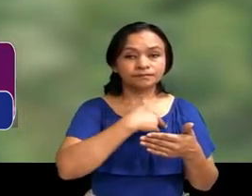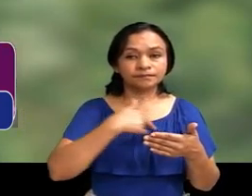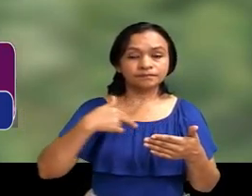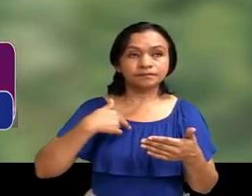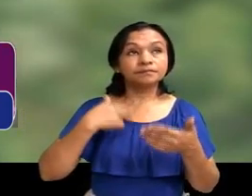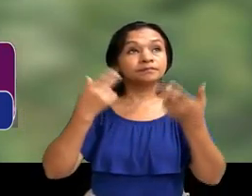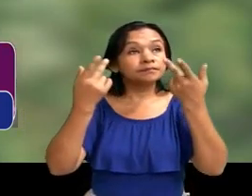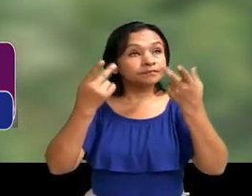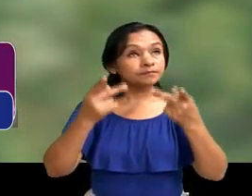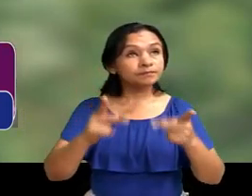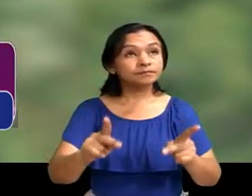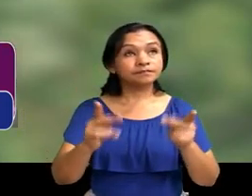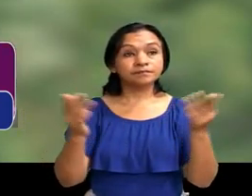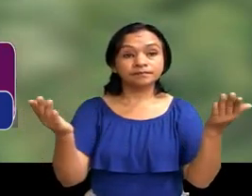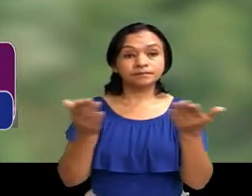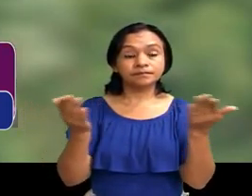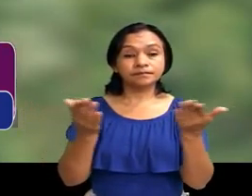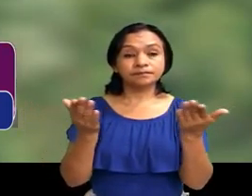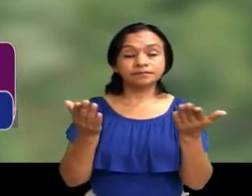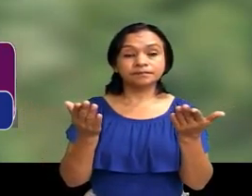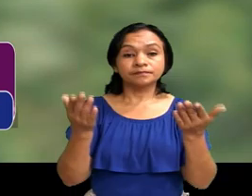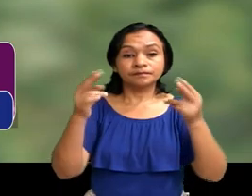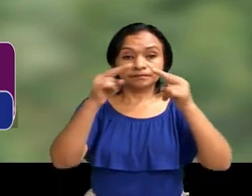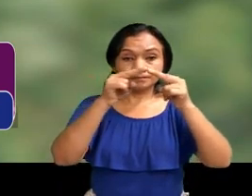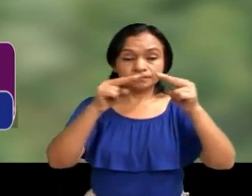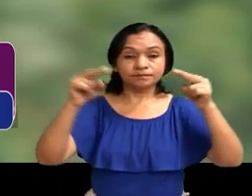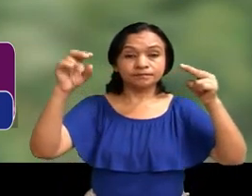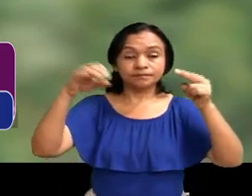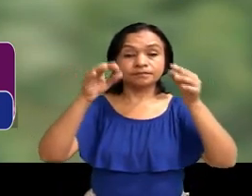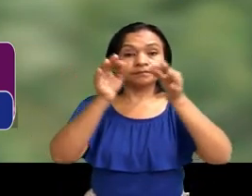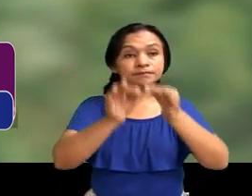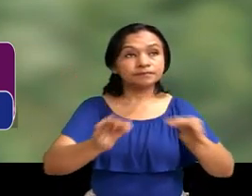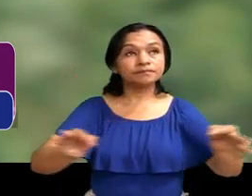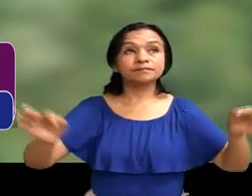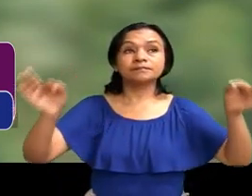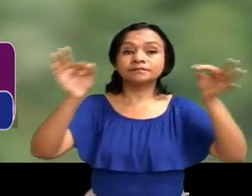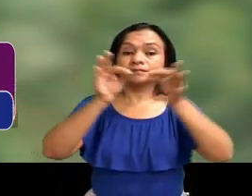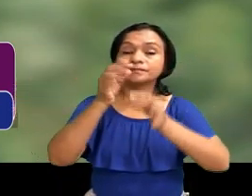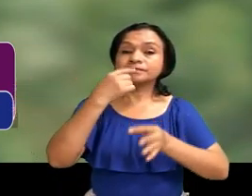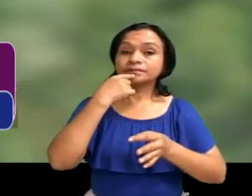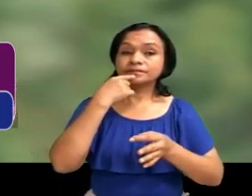Pero además, en lo que es eficiencia energética, es importante mencionar,